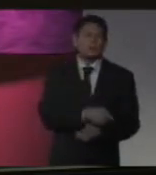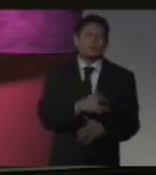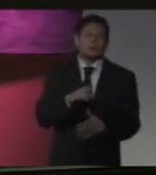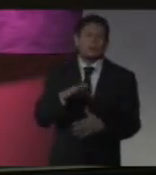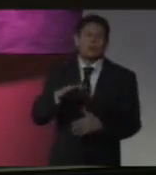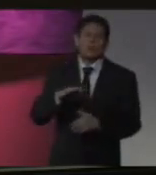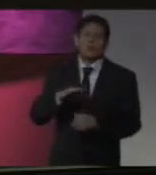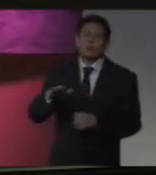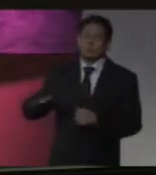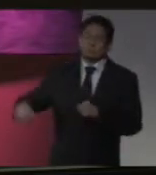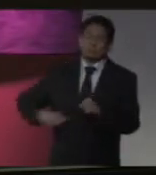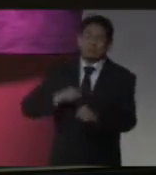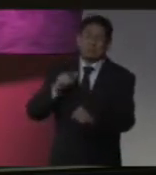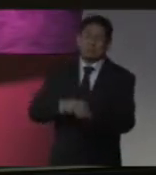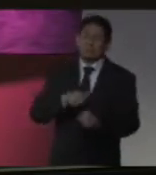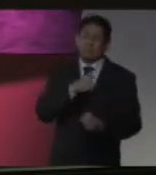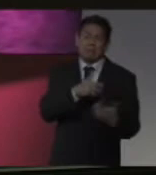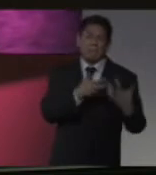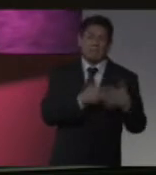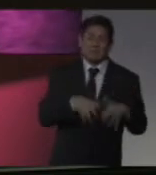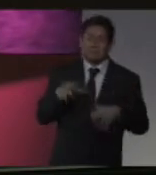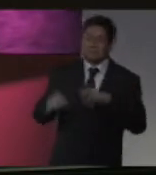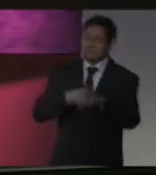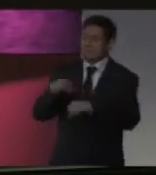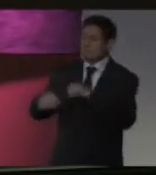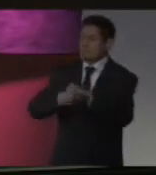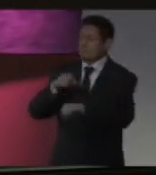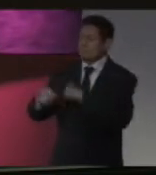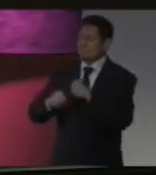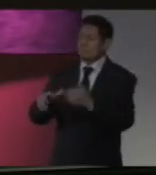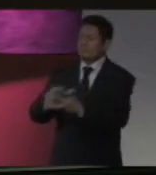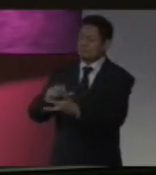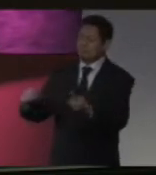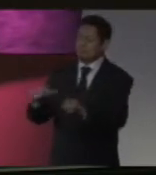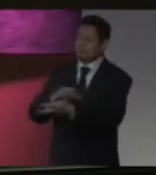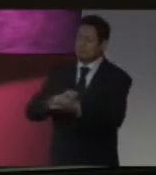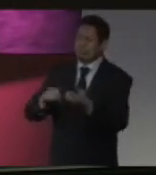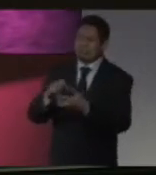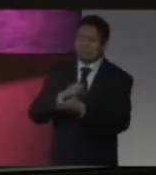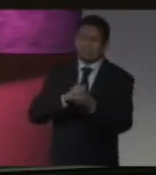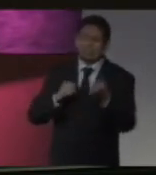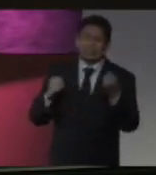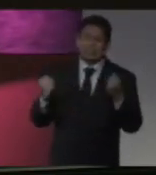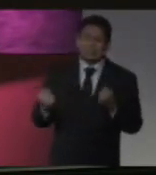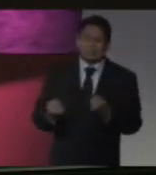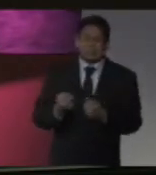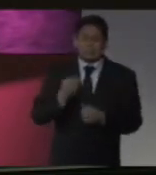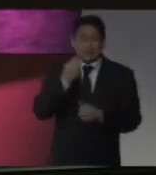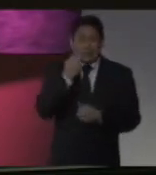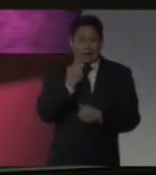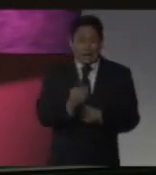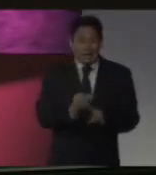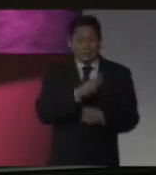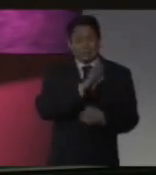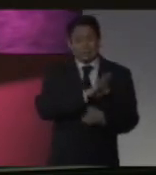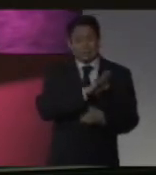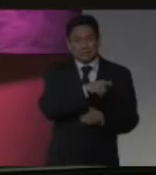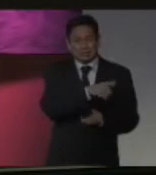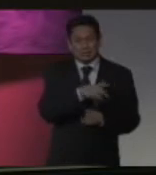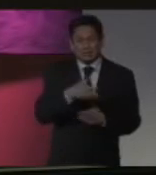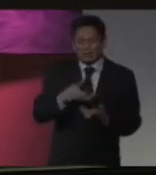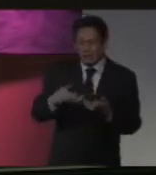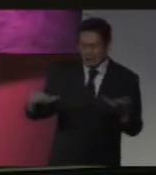todo lo imaginable. Todo, absolutamente todo, hoy es presa de las lógicas de acumulación privada.